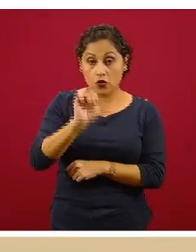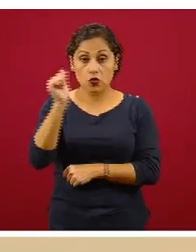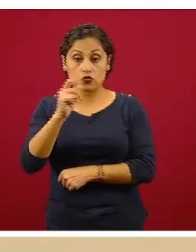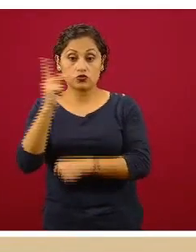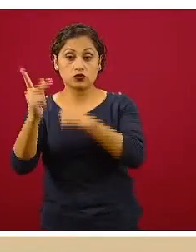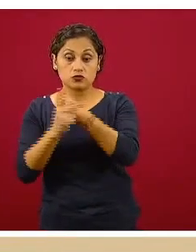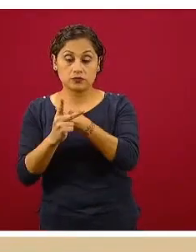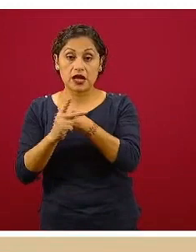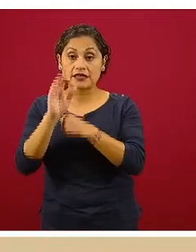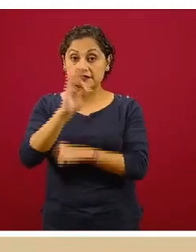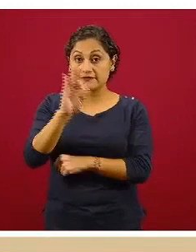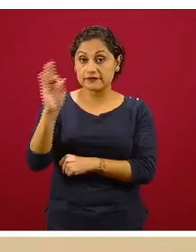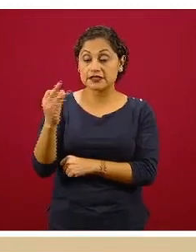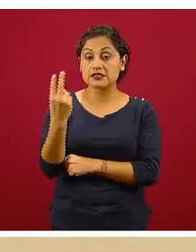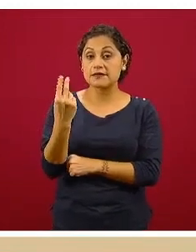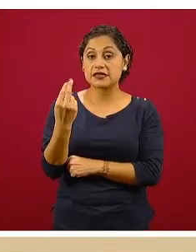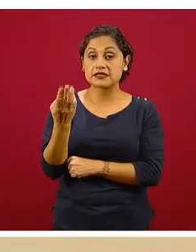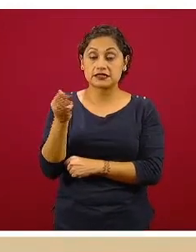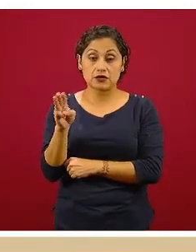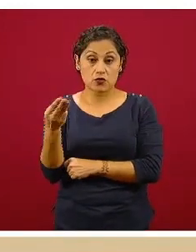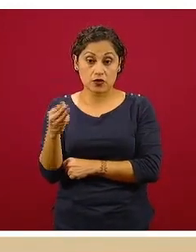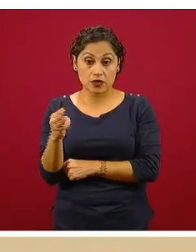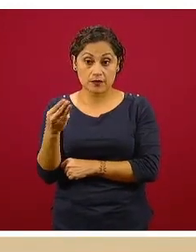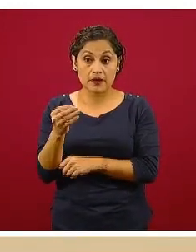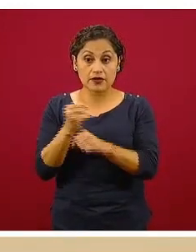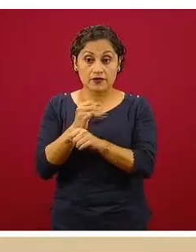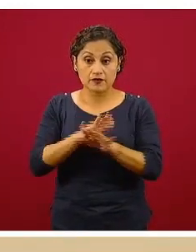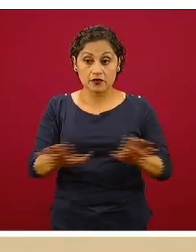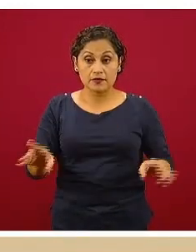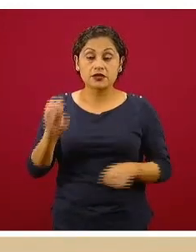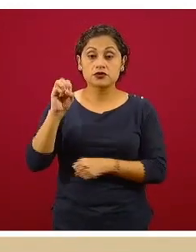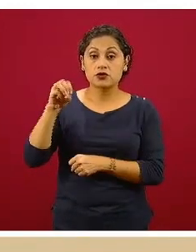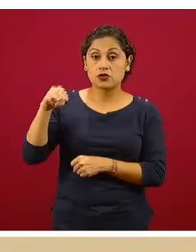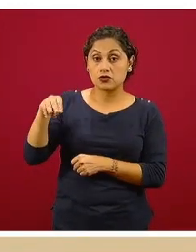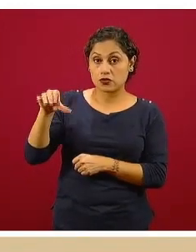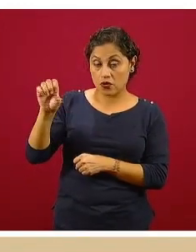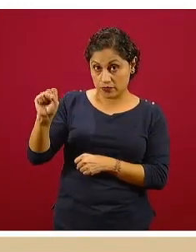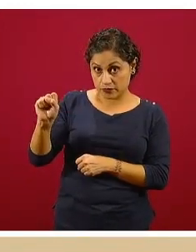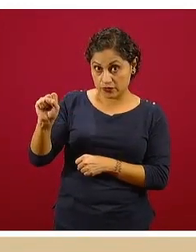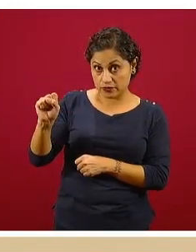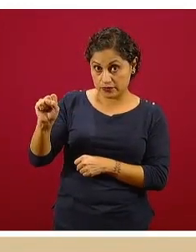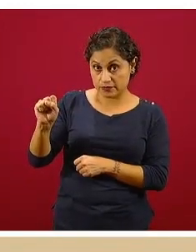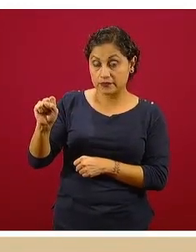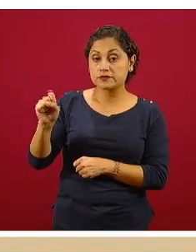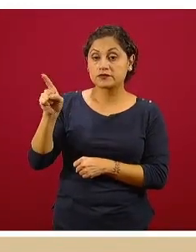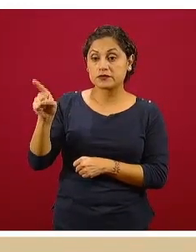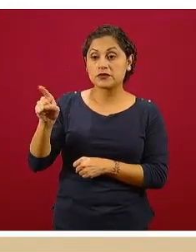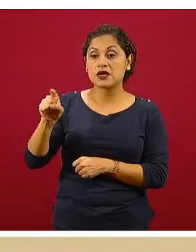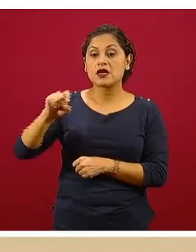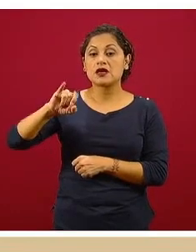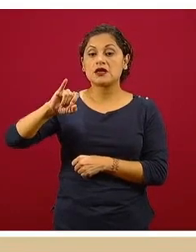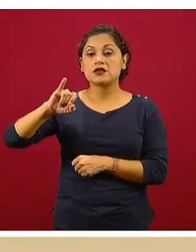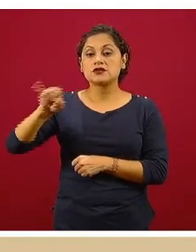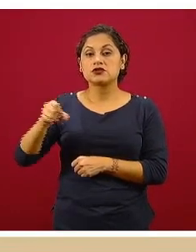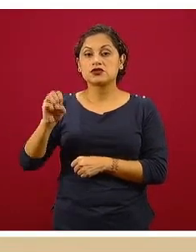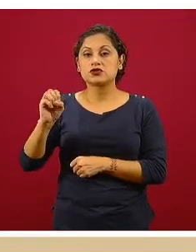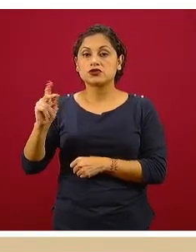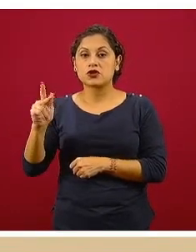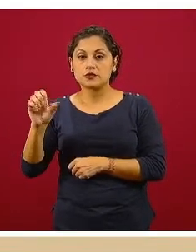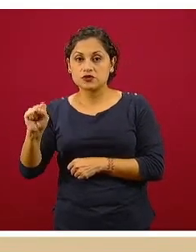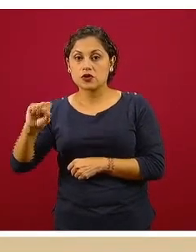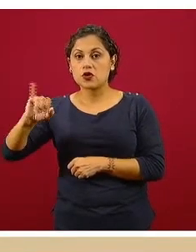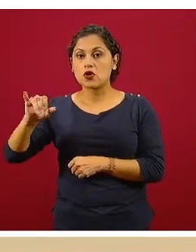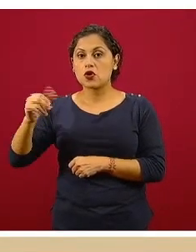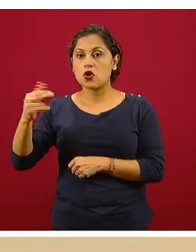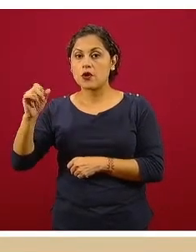fecha 25 de mayo. Fuentes de información, la Organización Mundial de la Salud. Por cierto, Johns Hopkins, la Universidad de Johns Hopkins, no